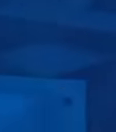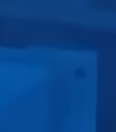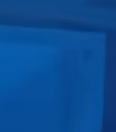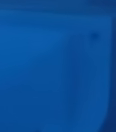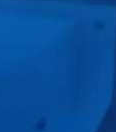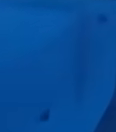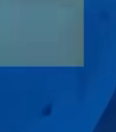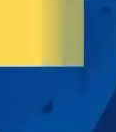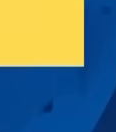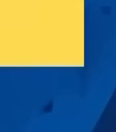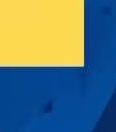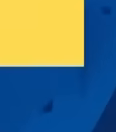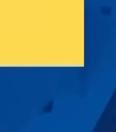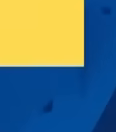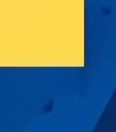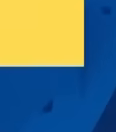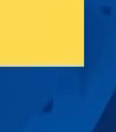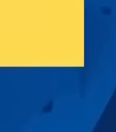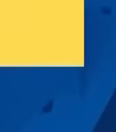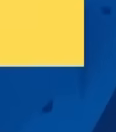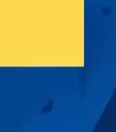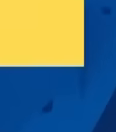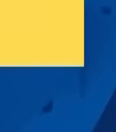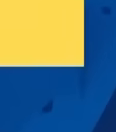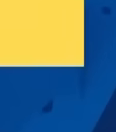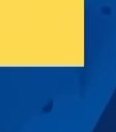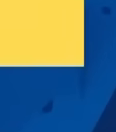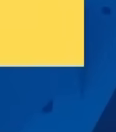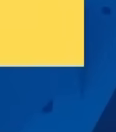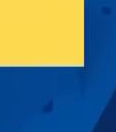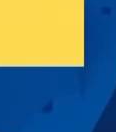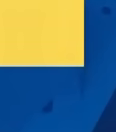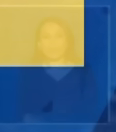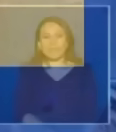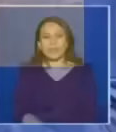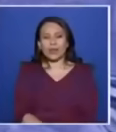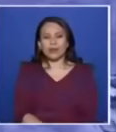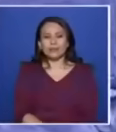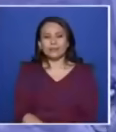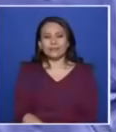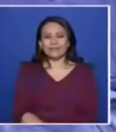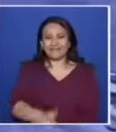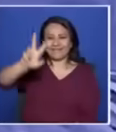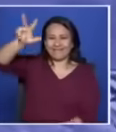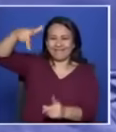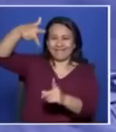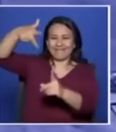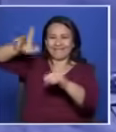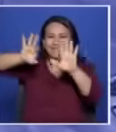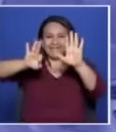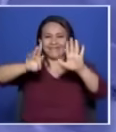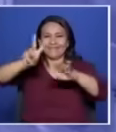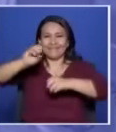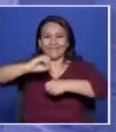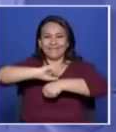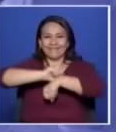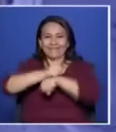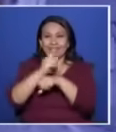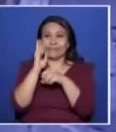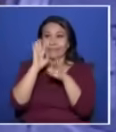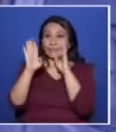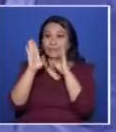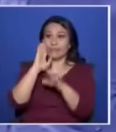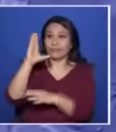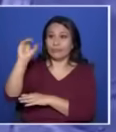Capturados por la cámara. 8:20 y nos vamos al sector El